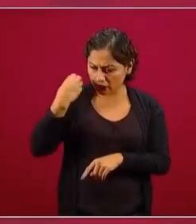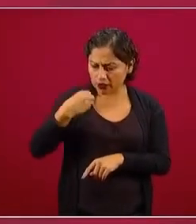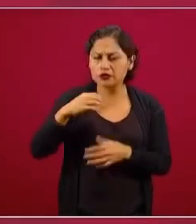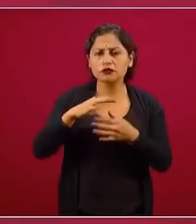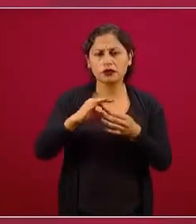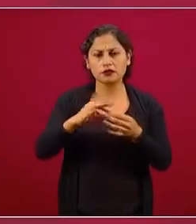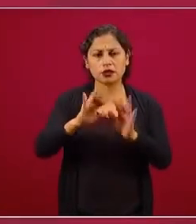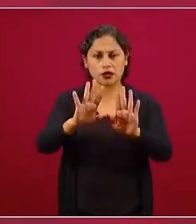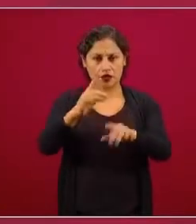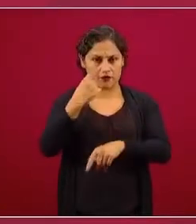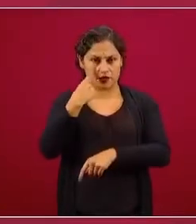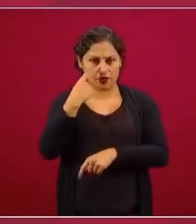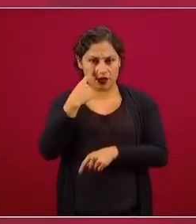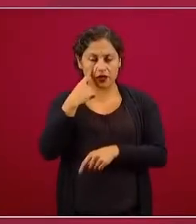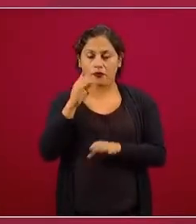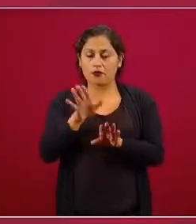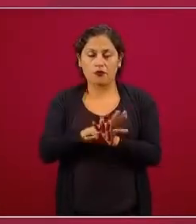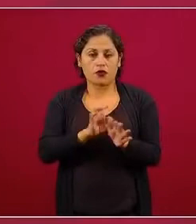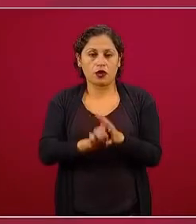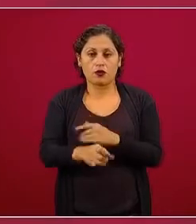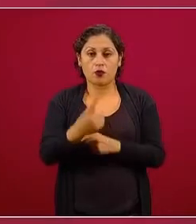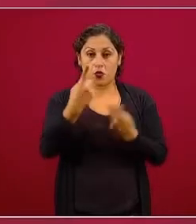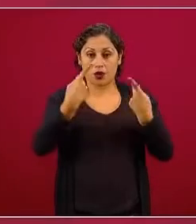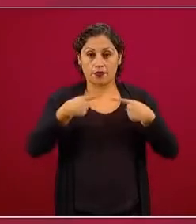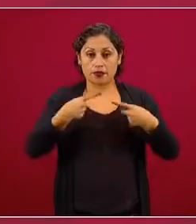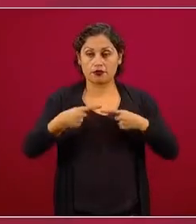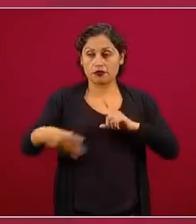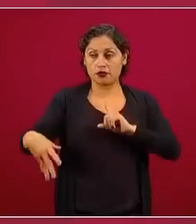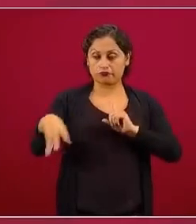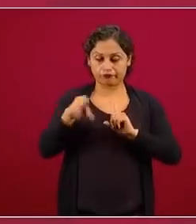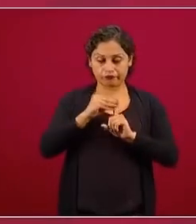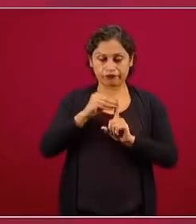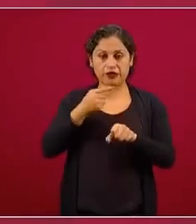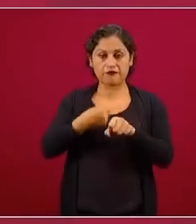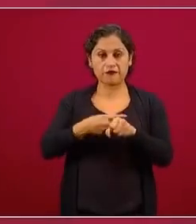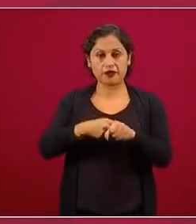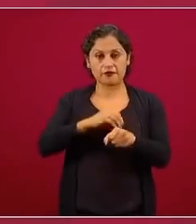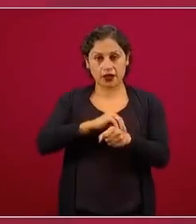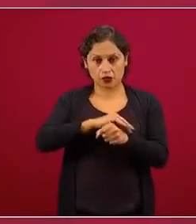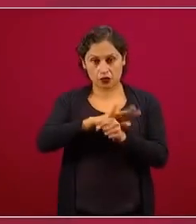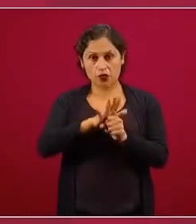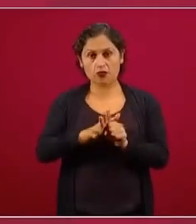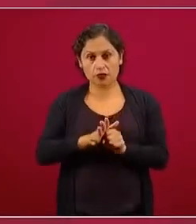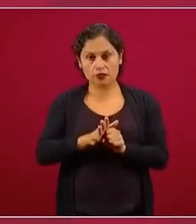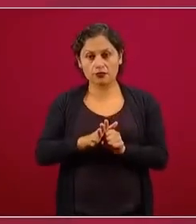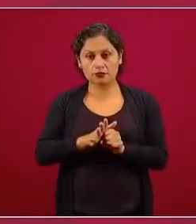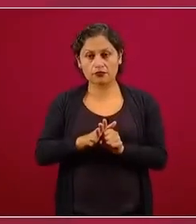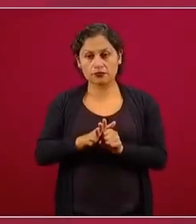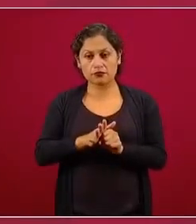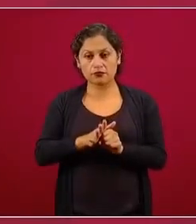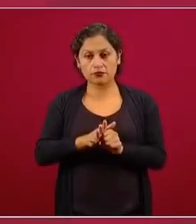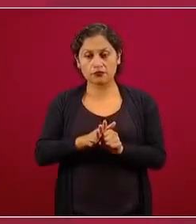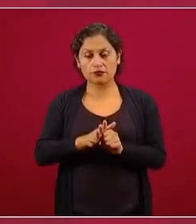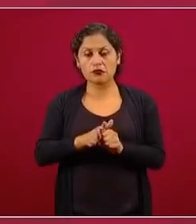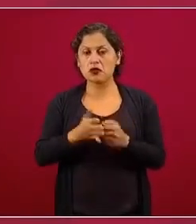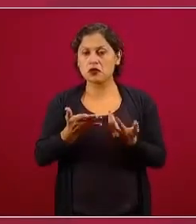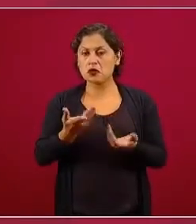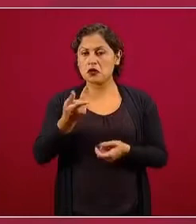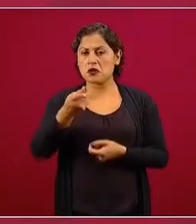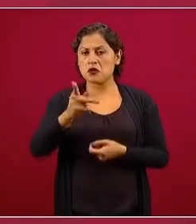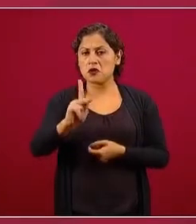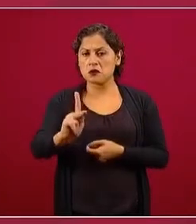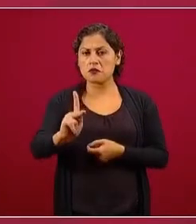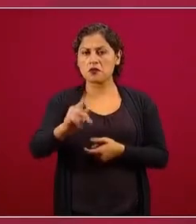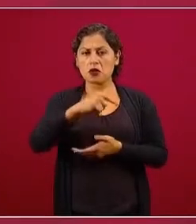Una persona que se contagió y enfermó de COVID, mientras se encuentre en un ambiente epidémico, o sea, en un ambiente,